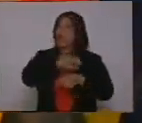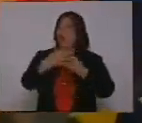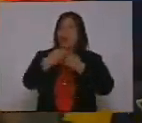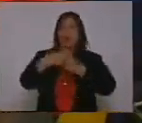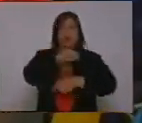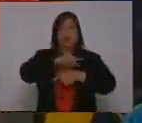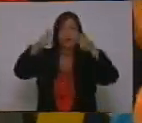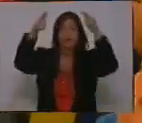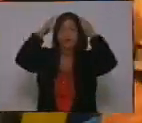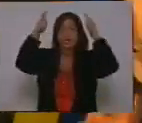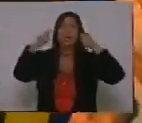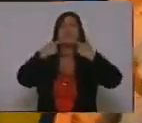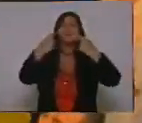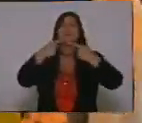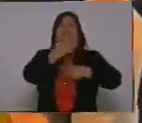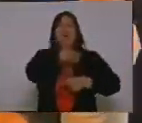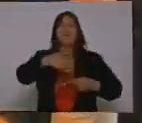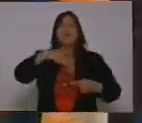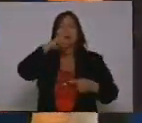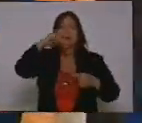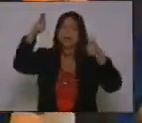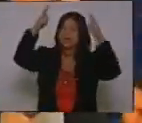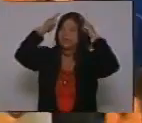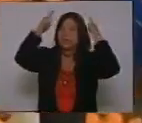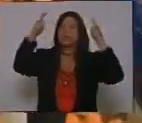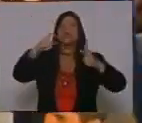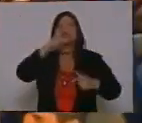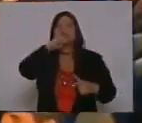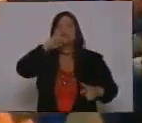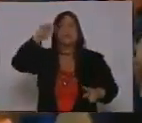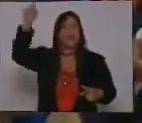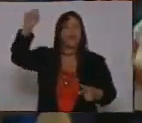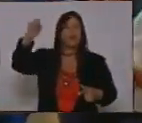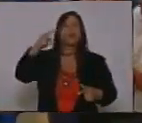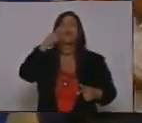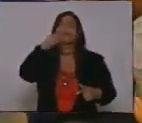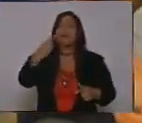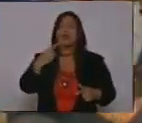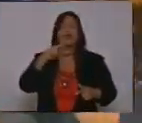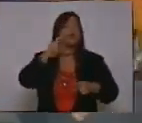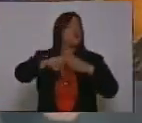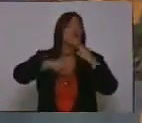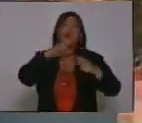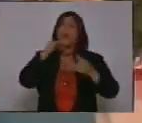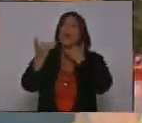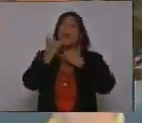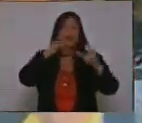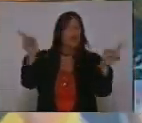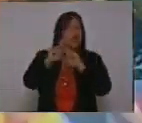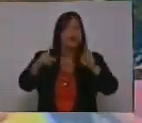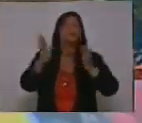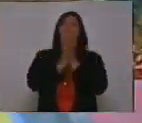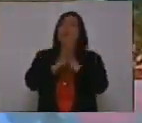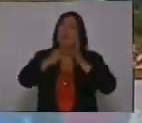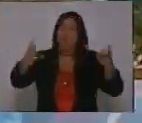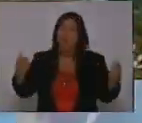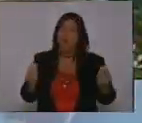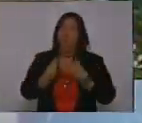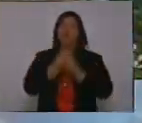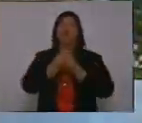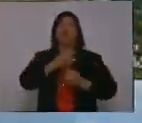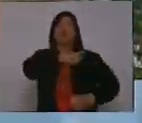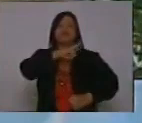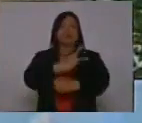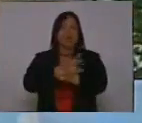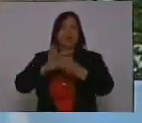Chávez. Y hoy le quiero decir al presidente Chávez, al presidente Nicolás Maduro, no le fallaremos. Aquí está esta juventud